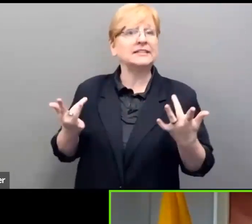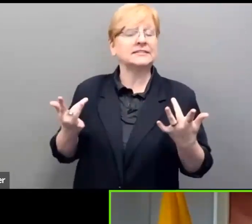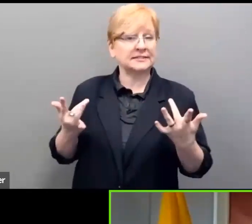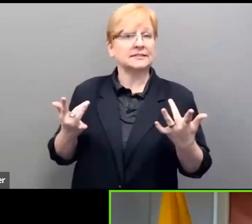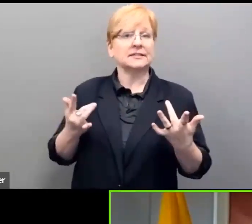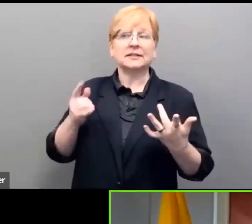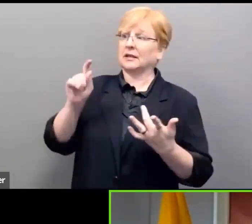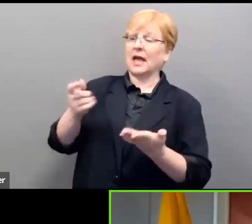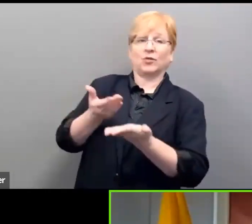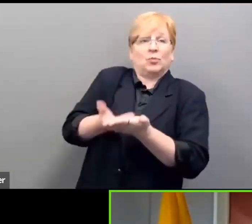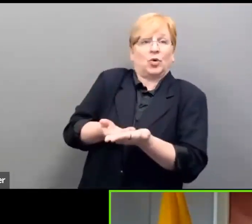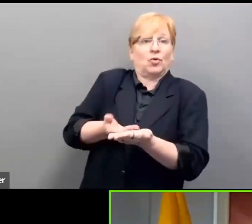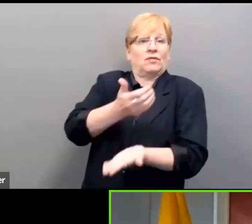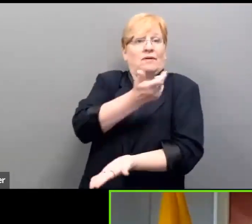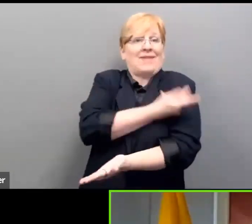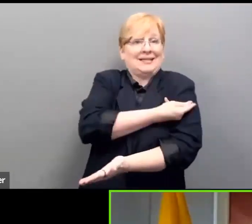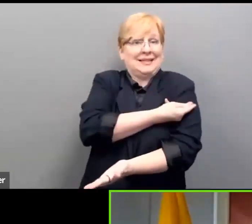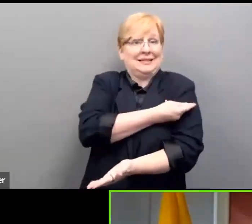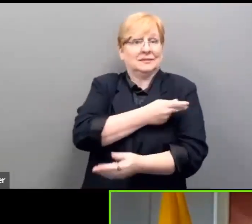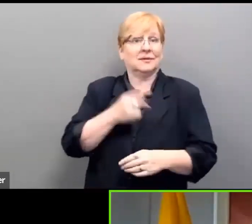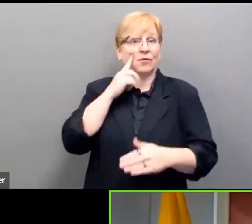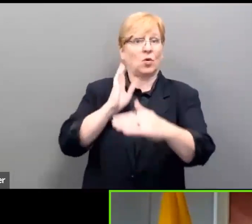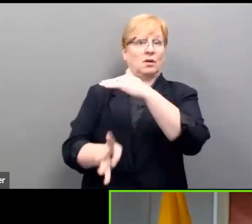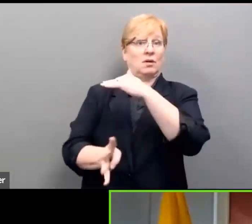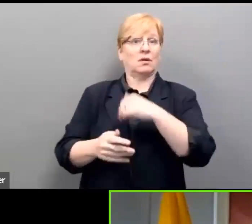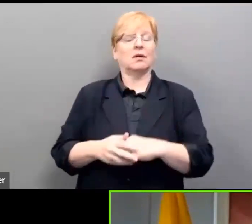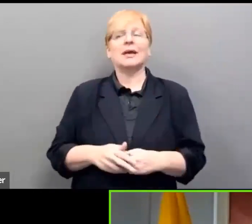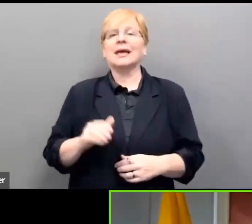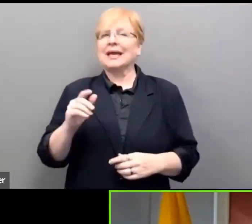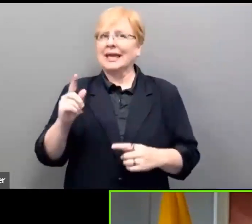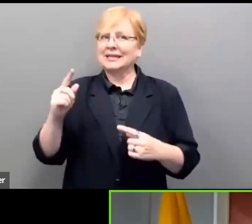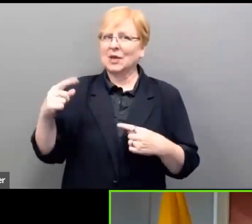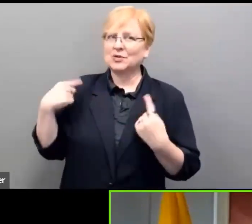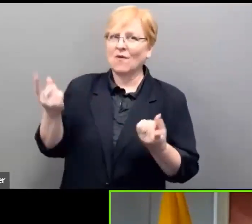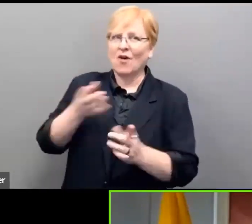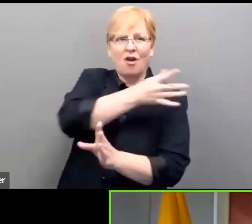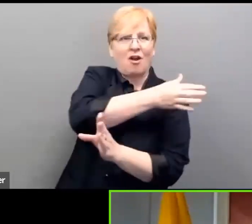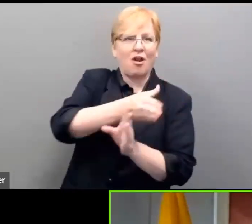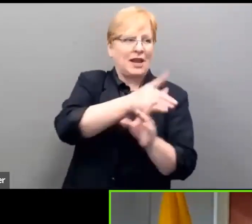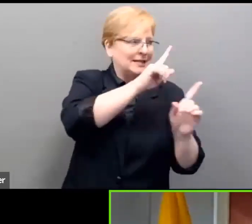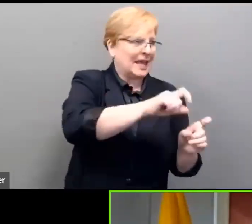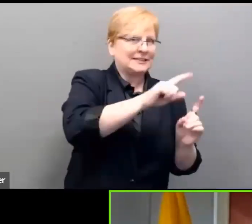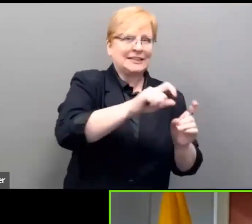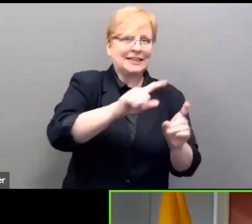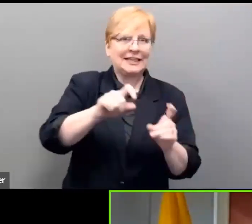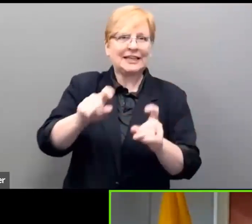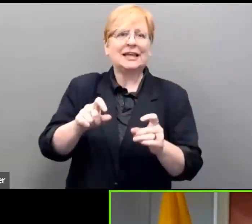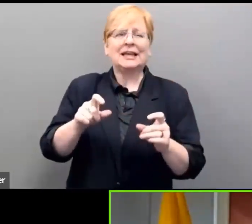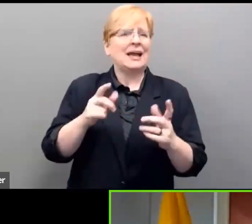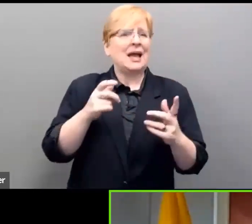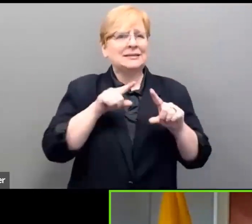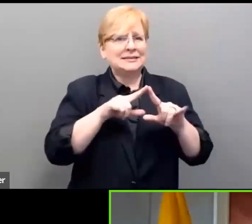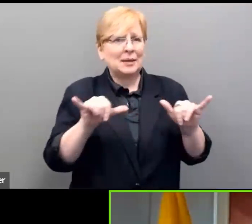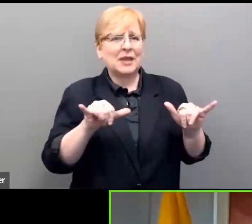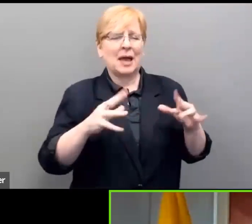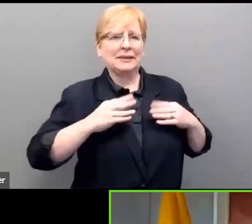perfecto. La feria estatal viene ya muy cerca y es el primer evento muy grande donde estamos